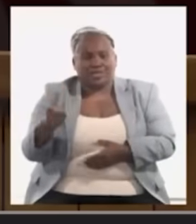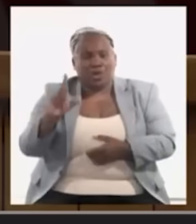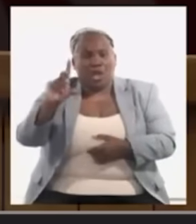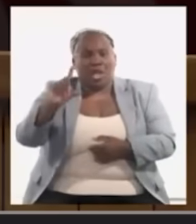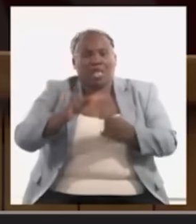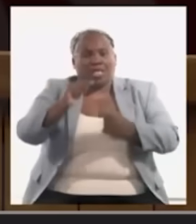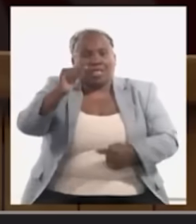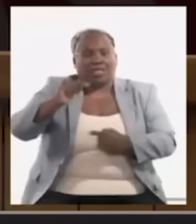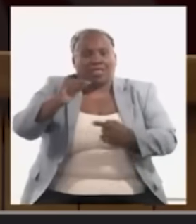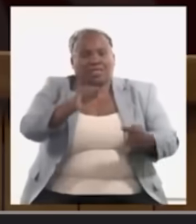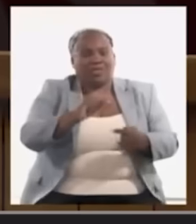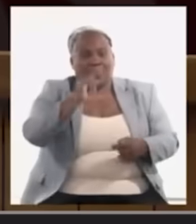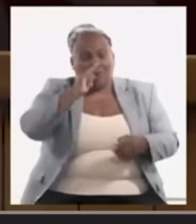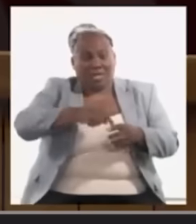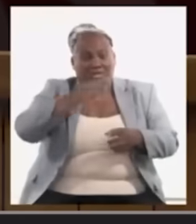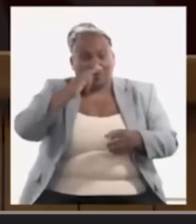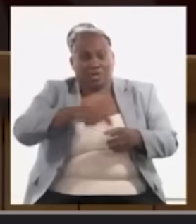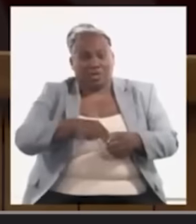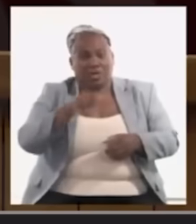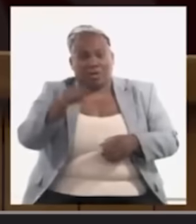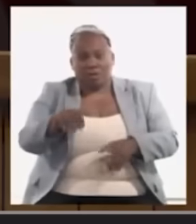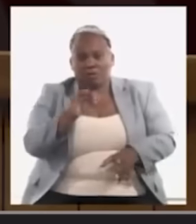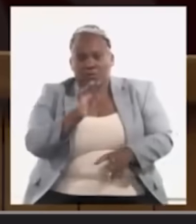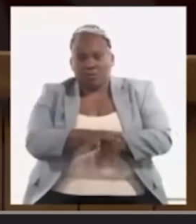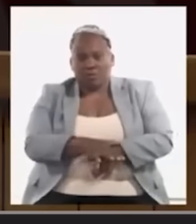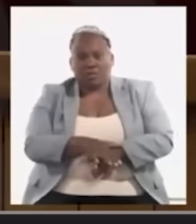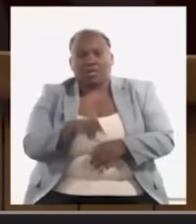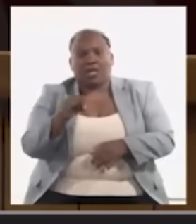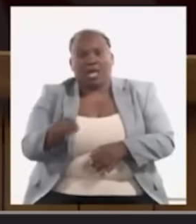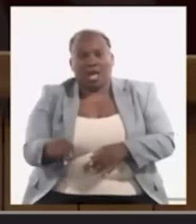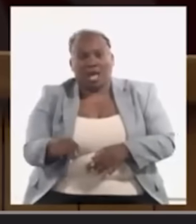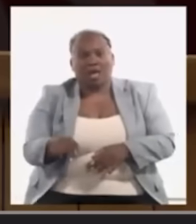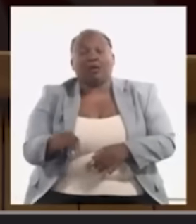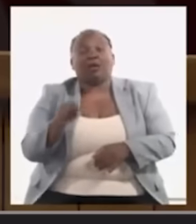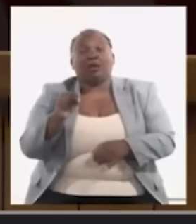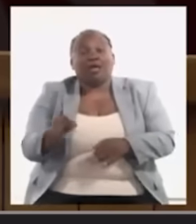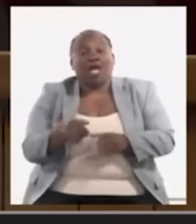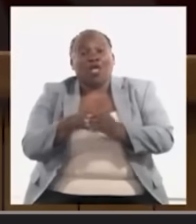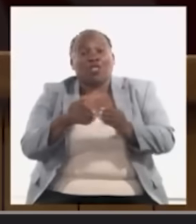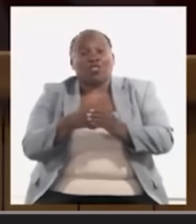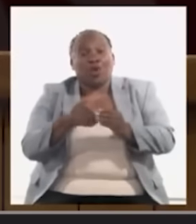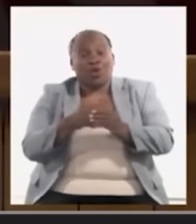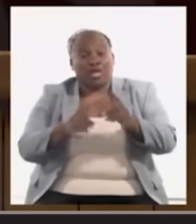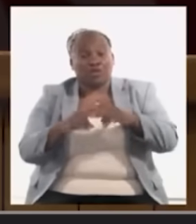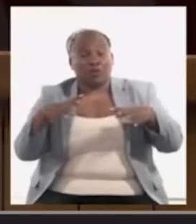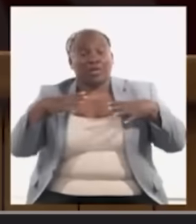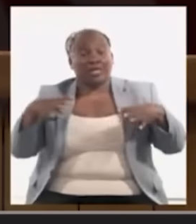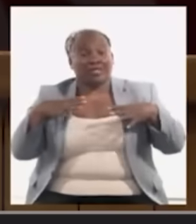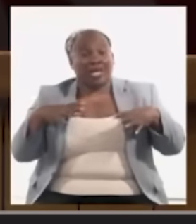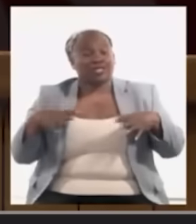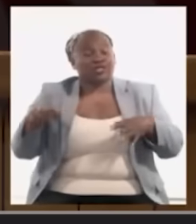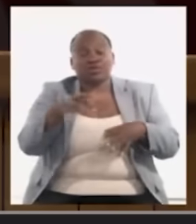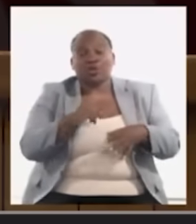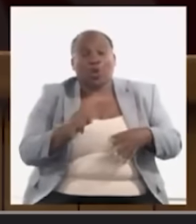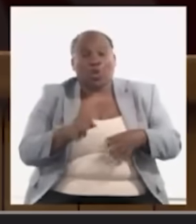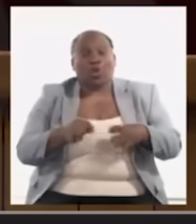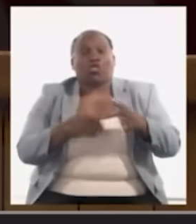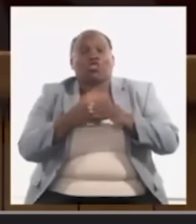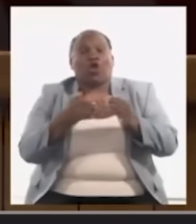dólar. Por tanto, vamos a empezar a cobrar en dólar la gasolina a todos los turistas y a todos los